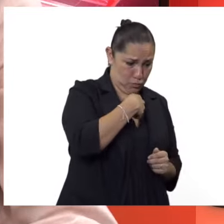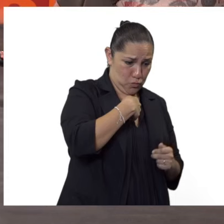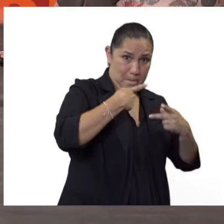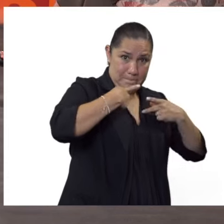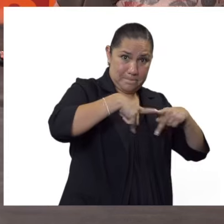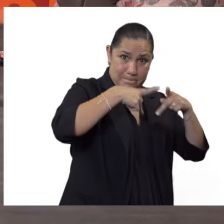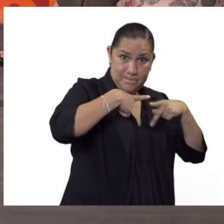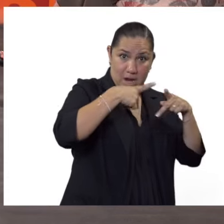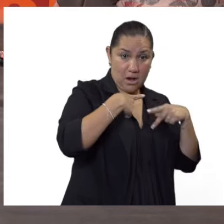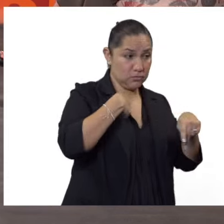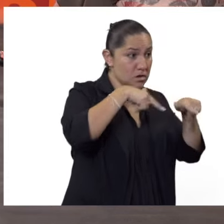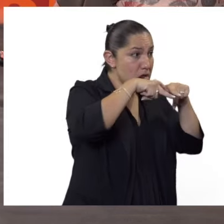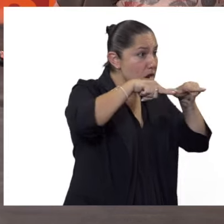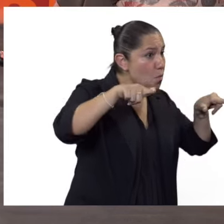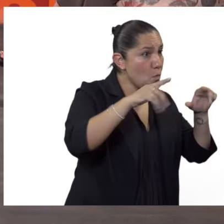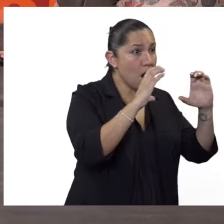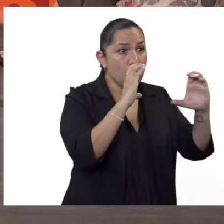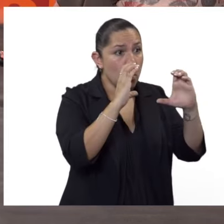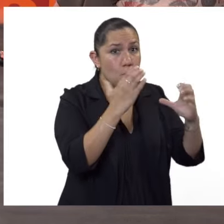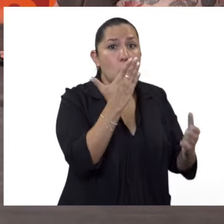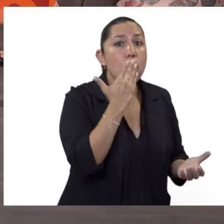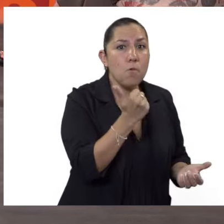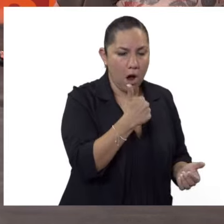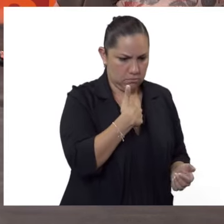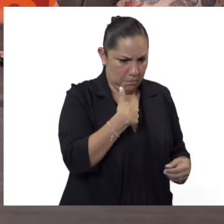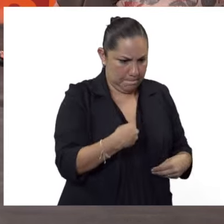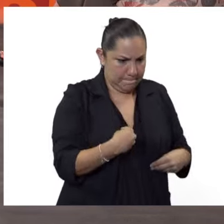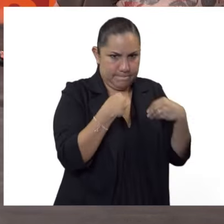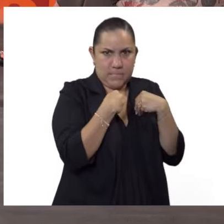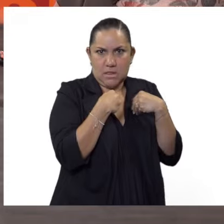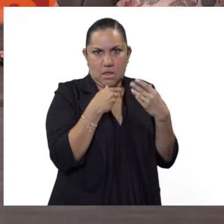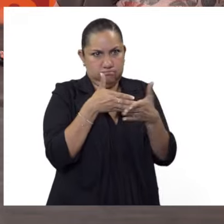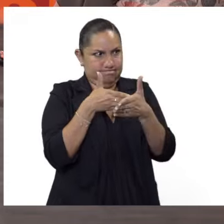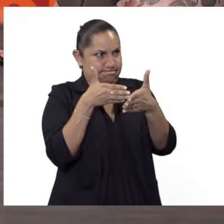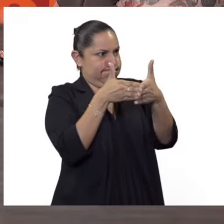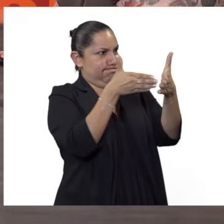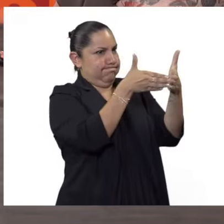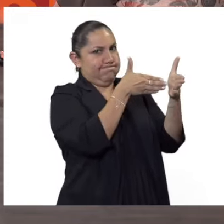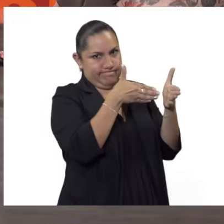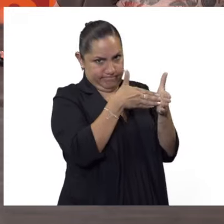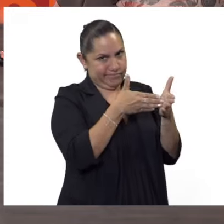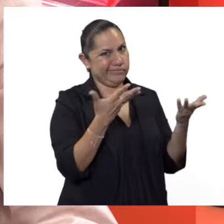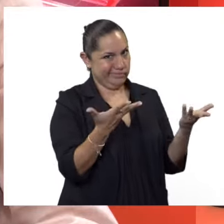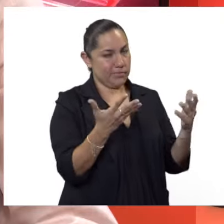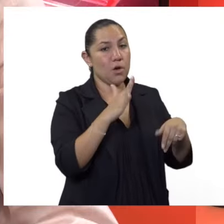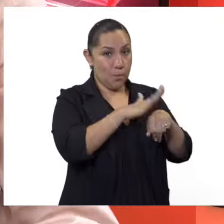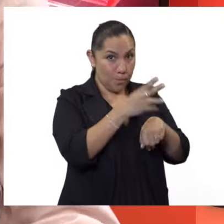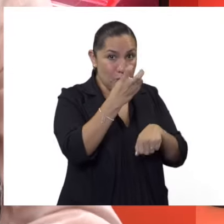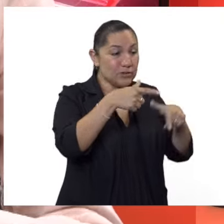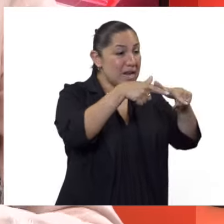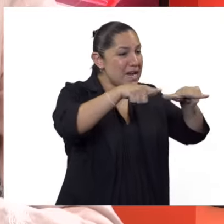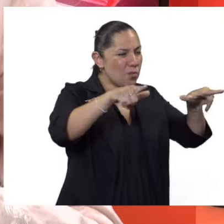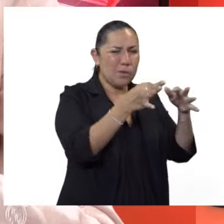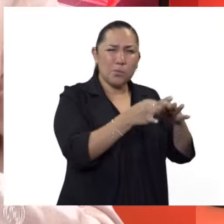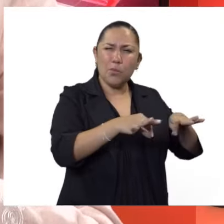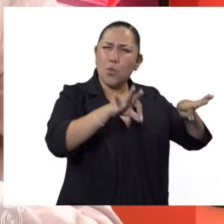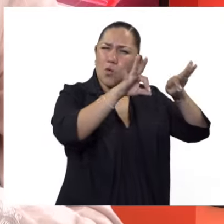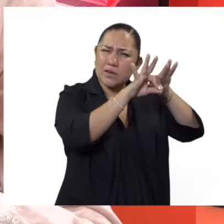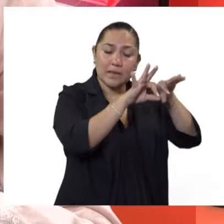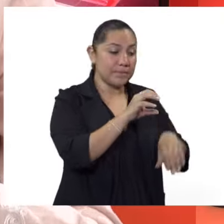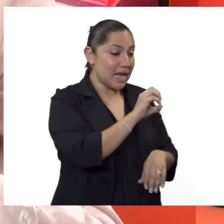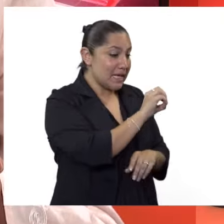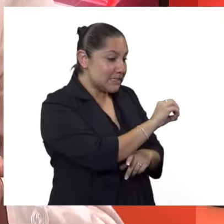de la persona o de la pequeña persona se ve truncada no entonces por eso es tan importante el lenguaje y entre los c y